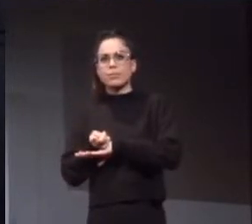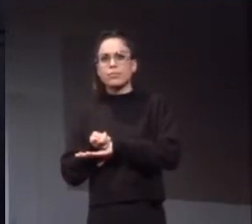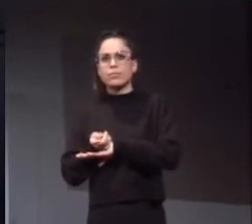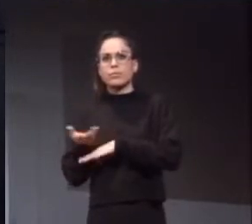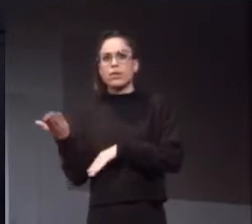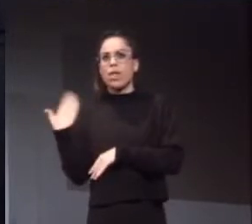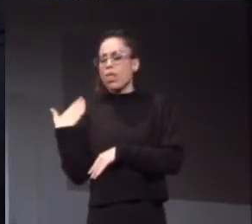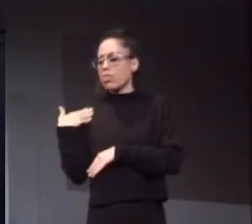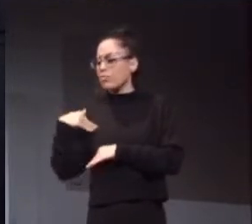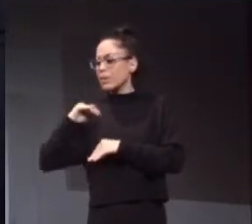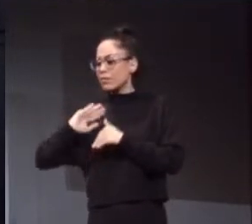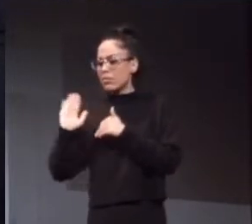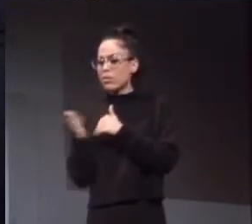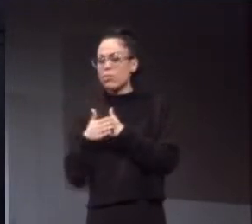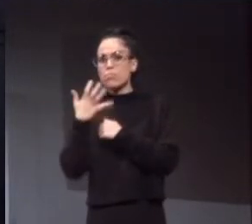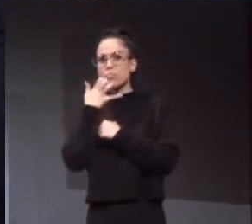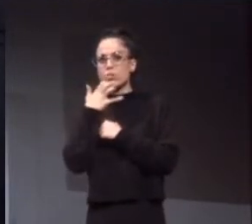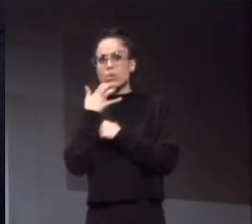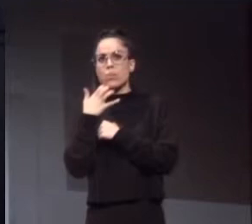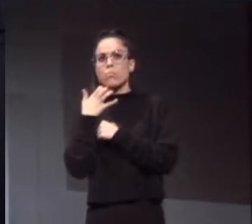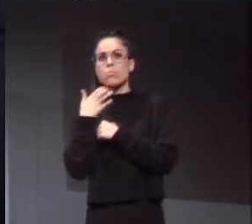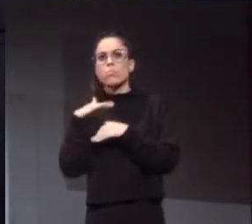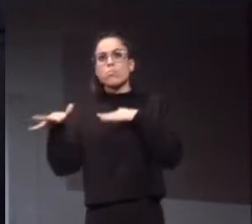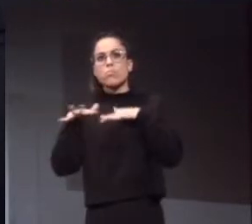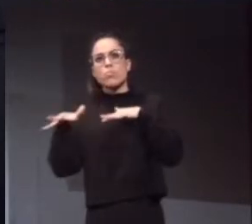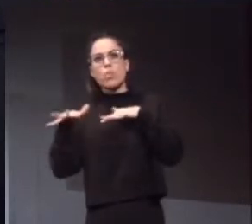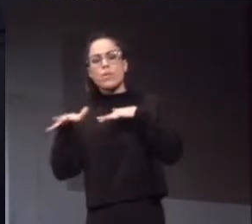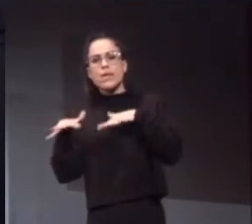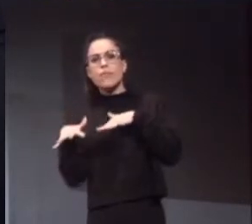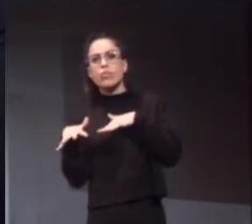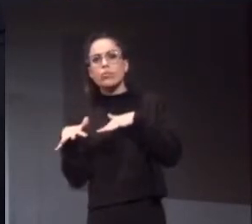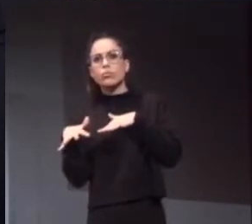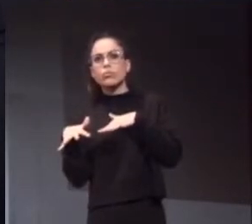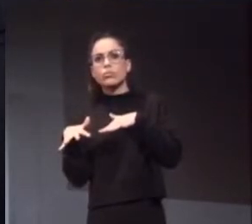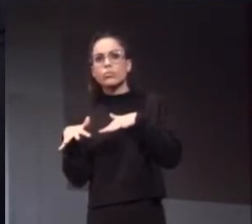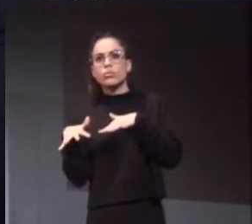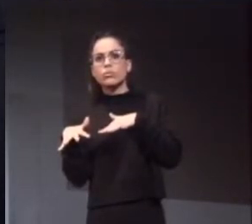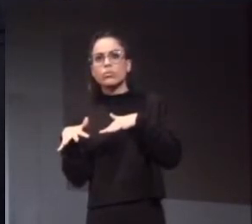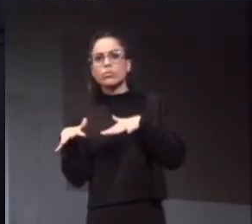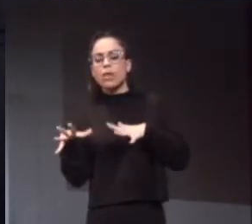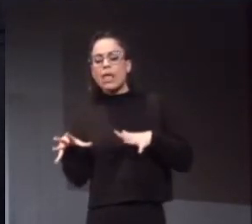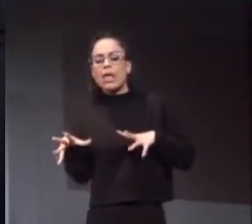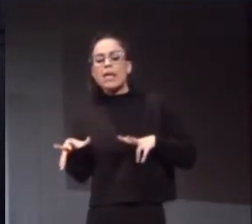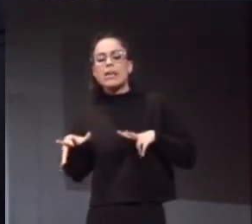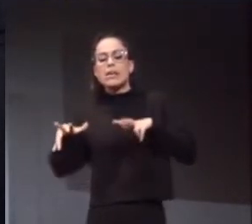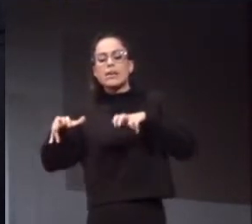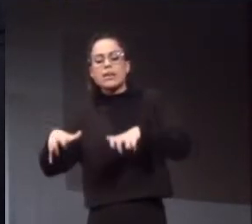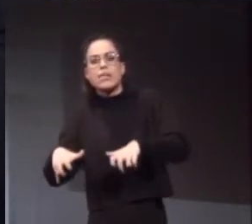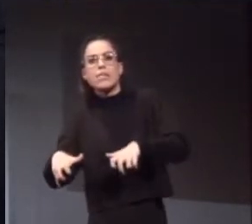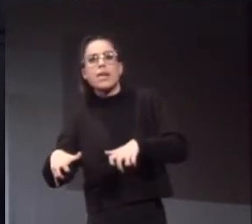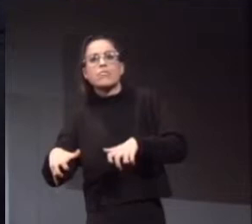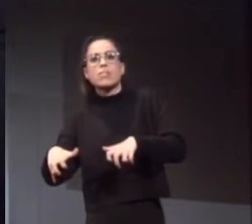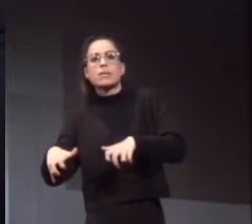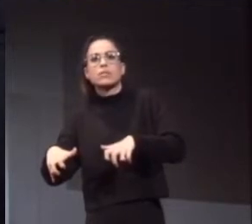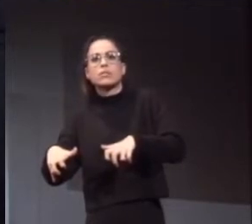peligro de ser cerrada y como el movimiento popular también se organiza en el momento que aquellas iniciativas que quizá vienen más de la base no funcionan de una